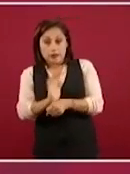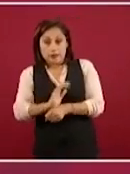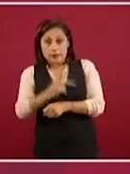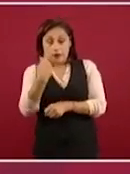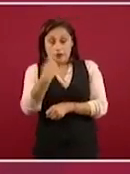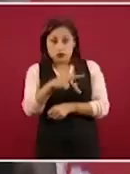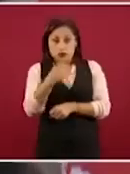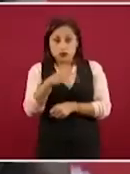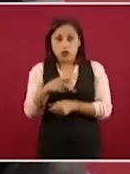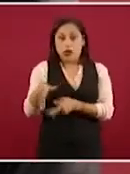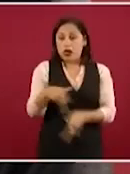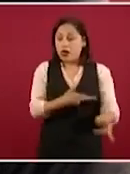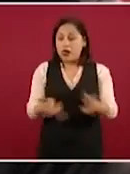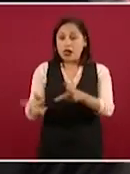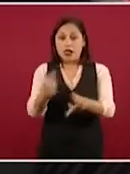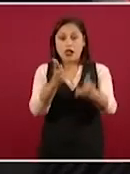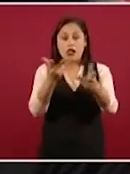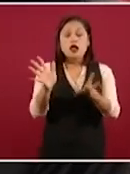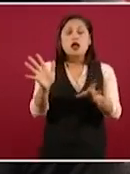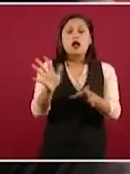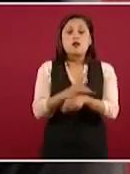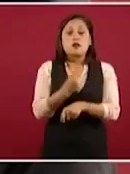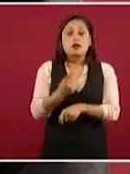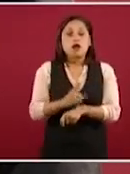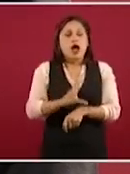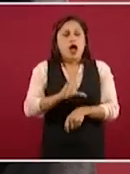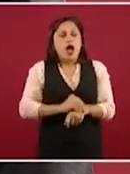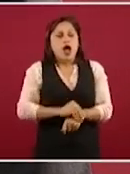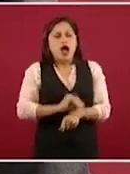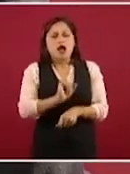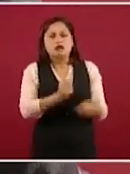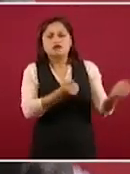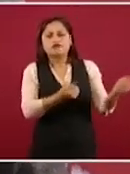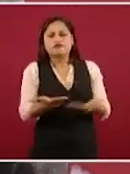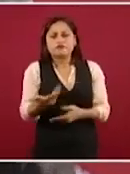porque se permitió que entraran armas